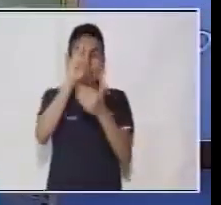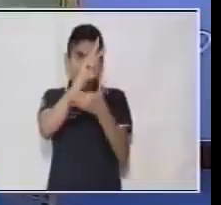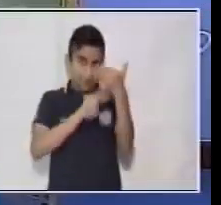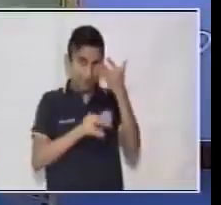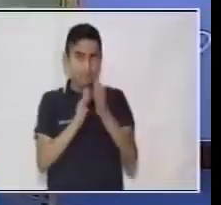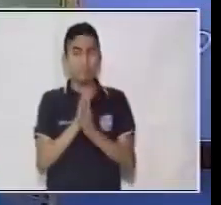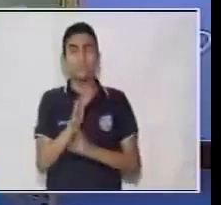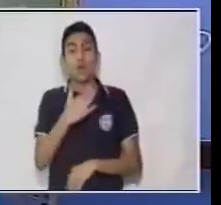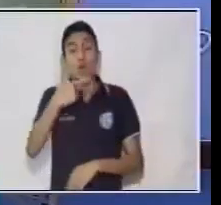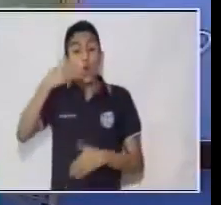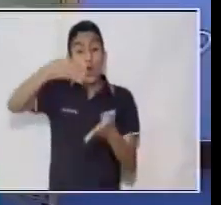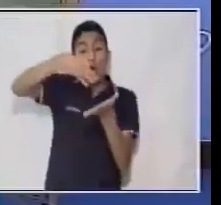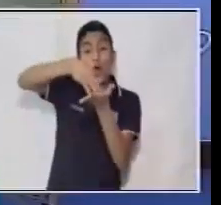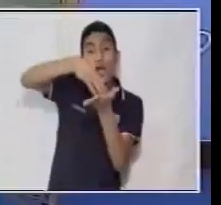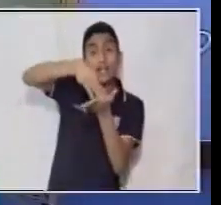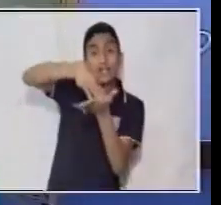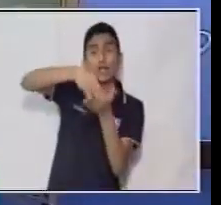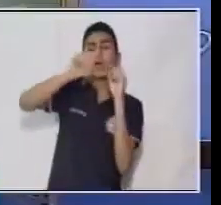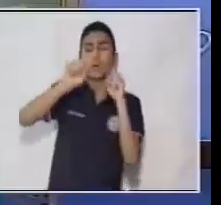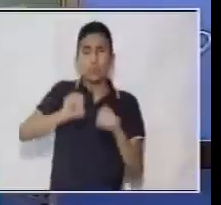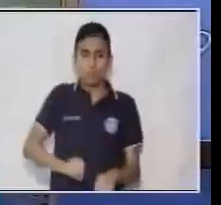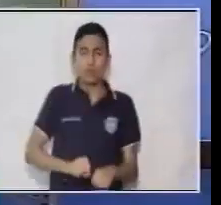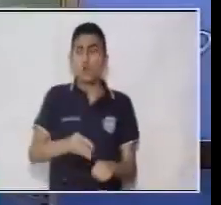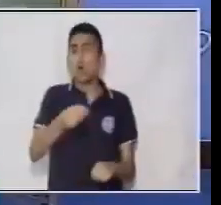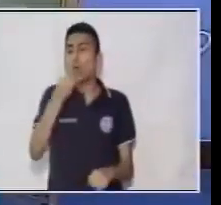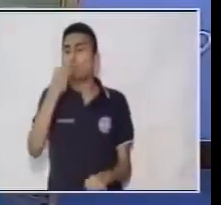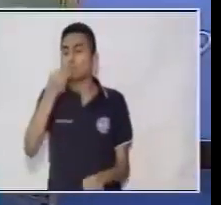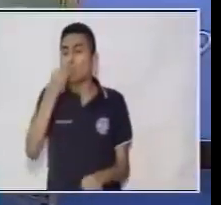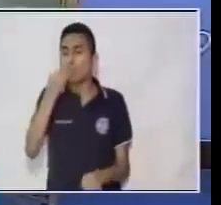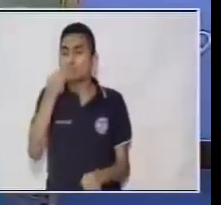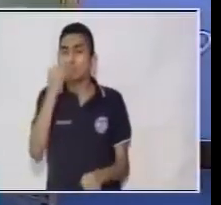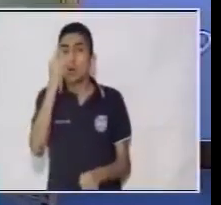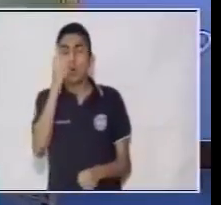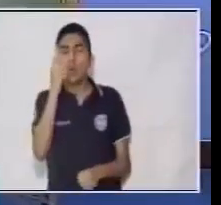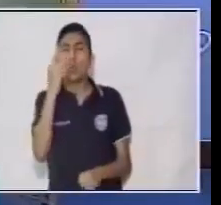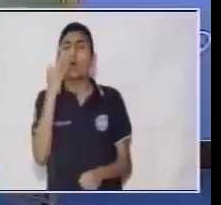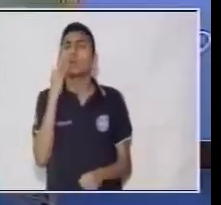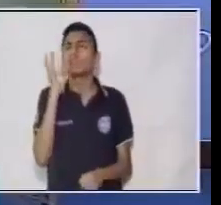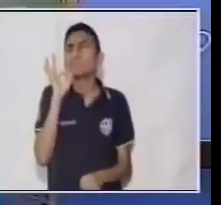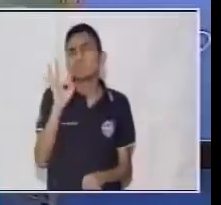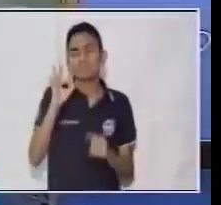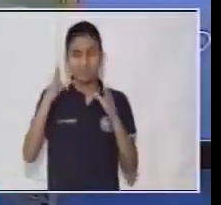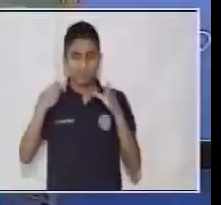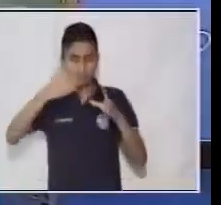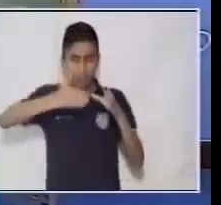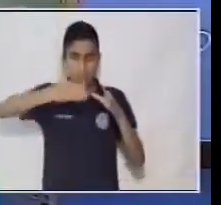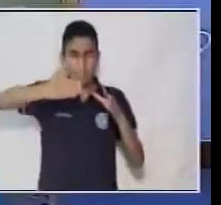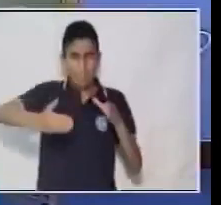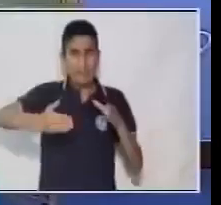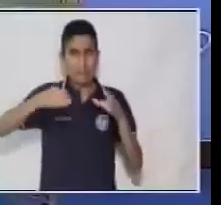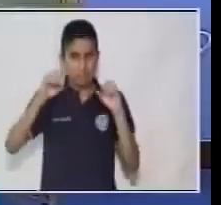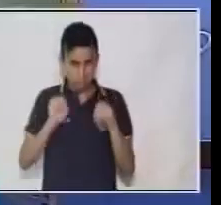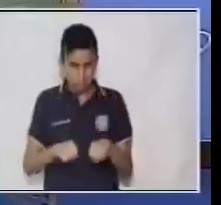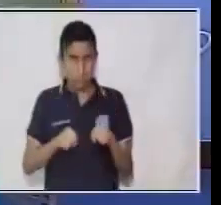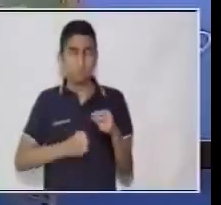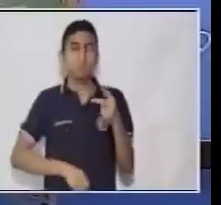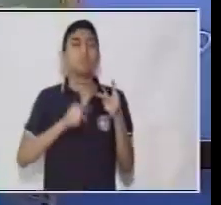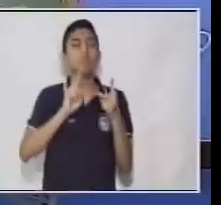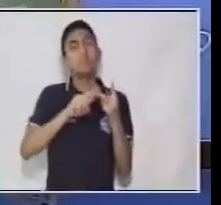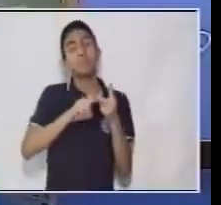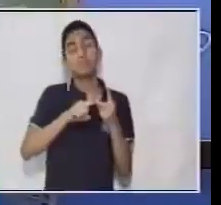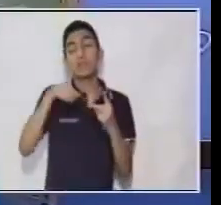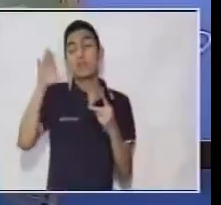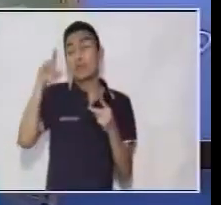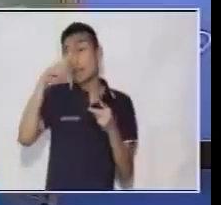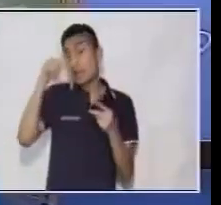nuevamente. Con el tenedor puedo comerme un delicioso pedazo de pastel. La